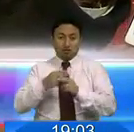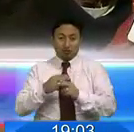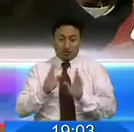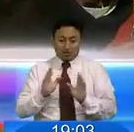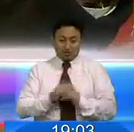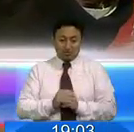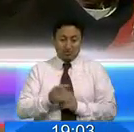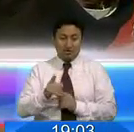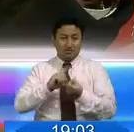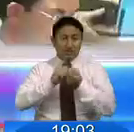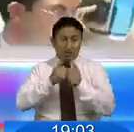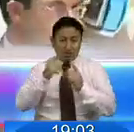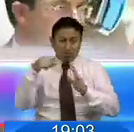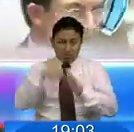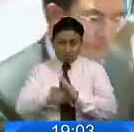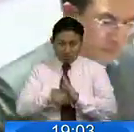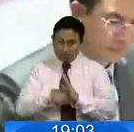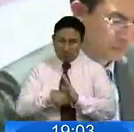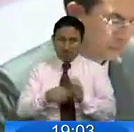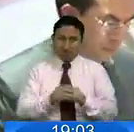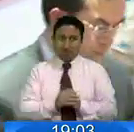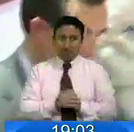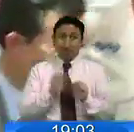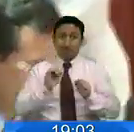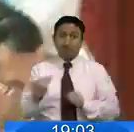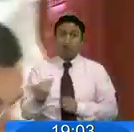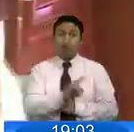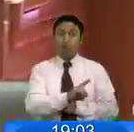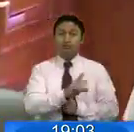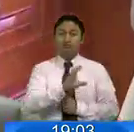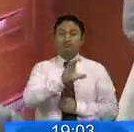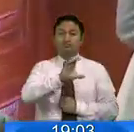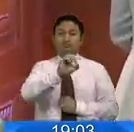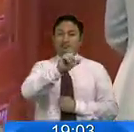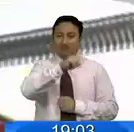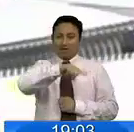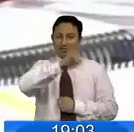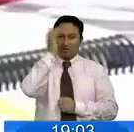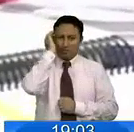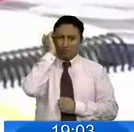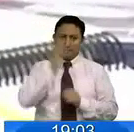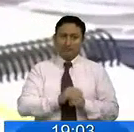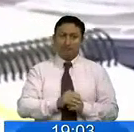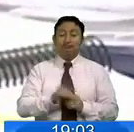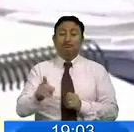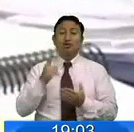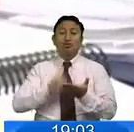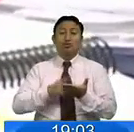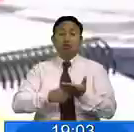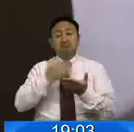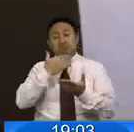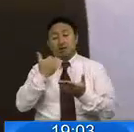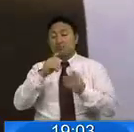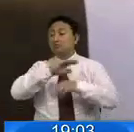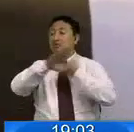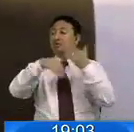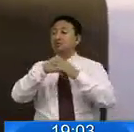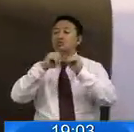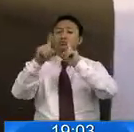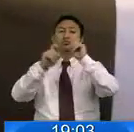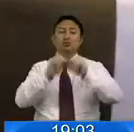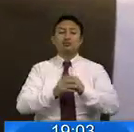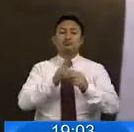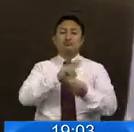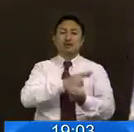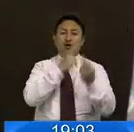no son cambios profundos. Y esa preocupación también la tiene el CAL, por lo que se ha pedido que el debate sea abierto para analizar los alcances de la reforma